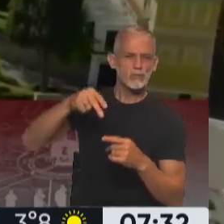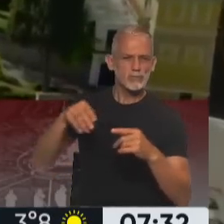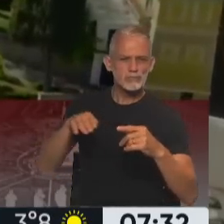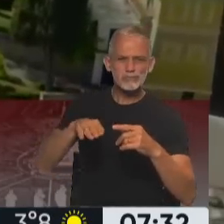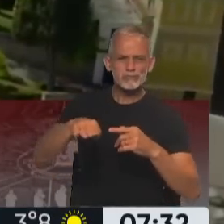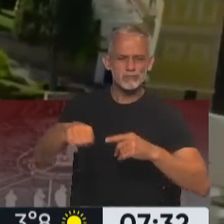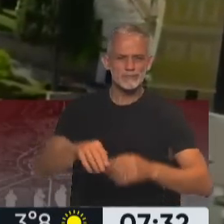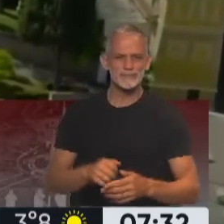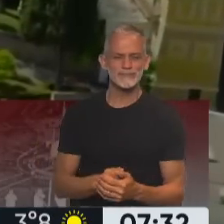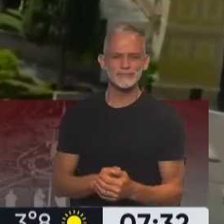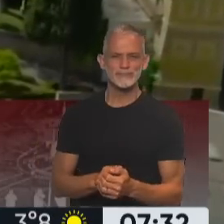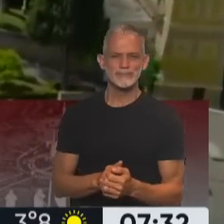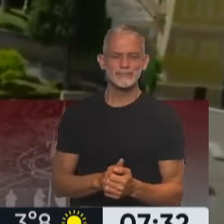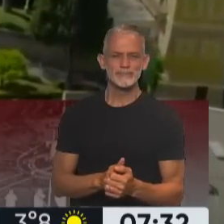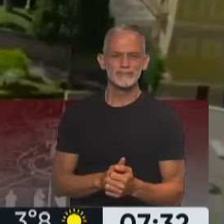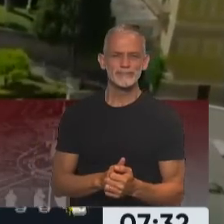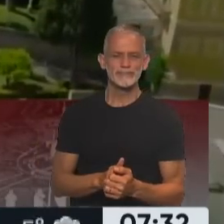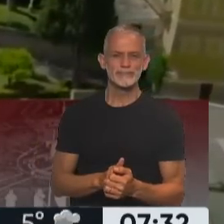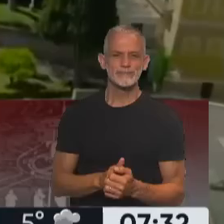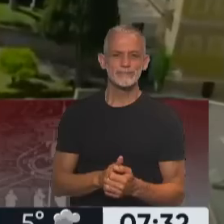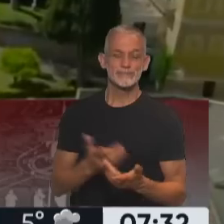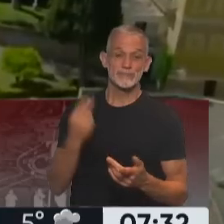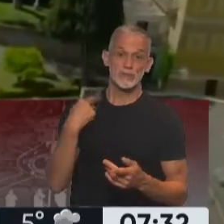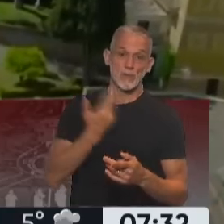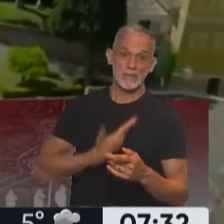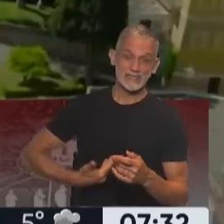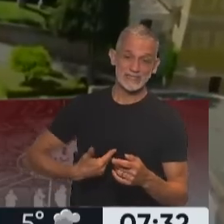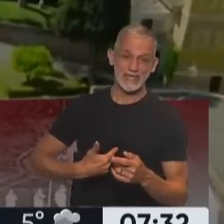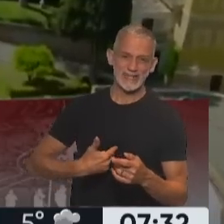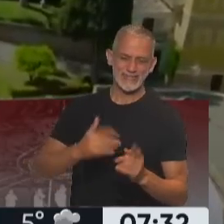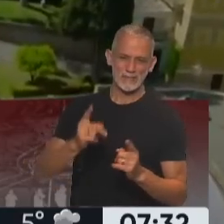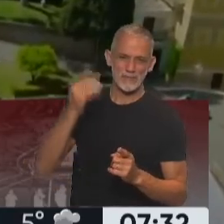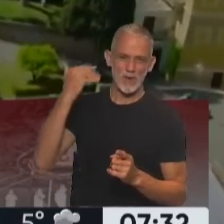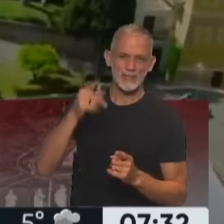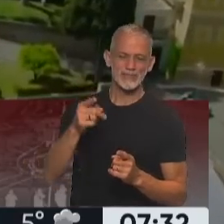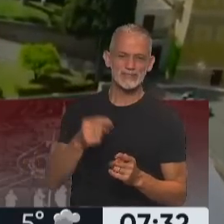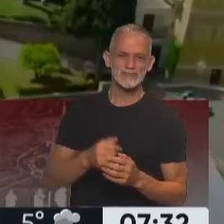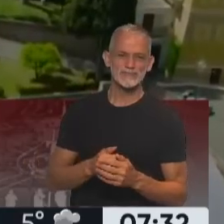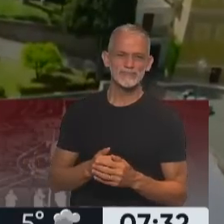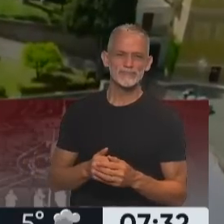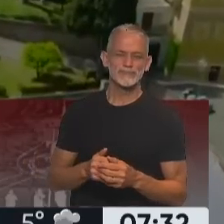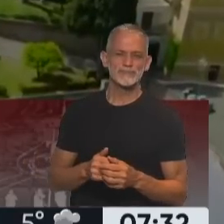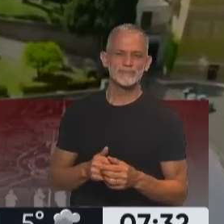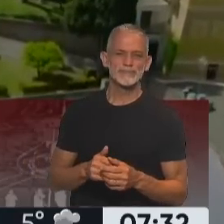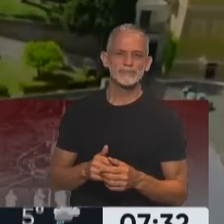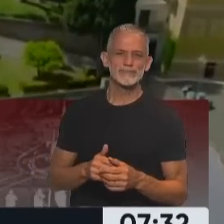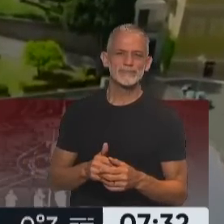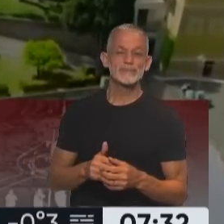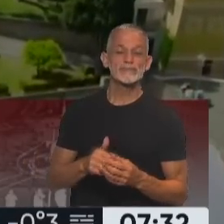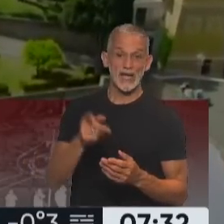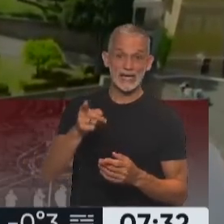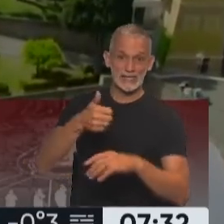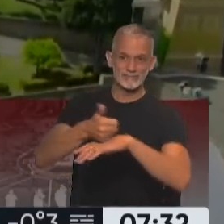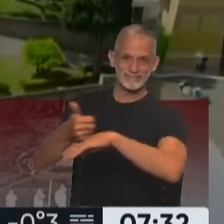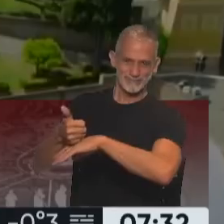desde otro ámbito. Jardines. Y los jefes de Estado, los que hacíamos referencia recién junto con Leti, que veíamos allí habían estado ubicados